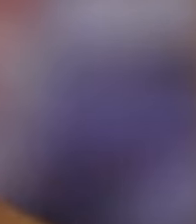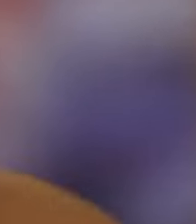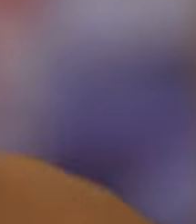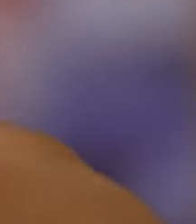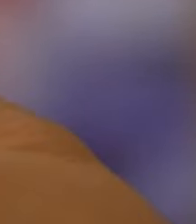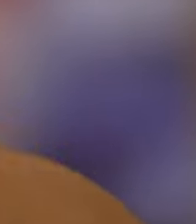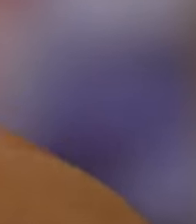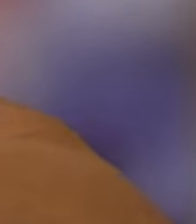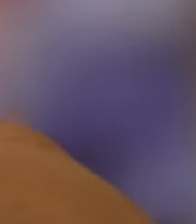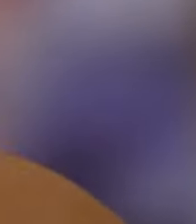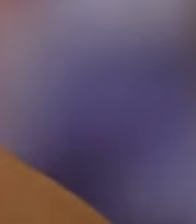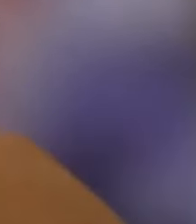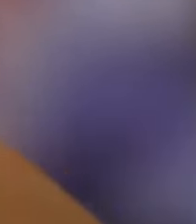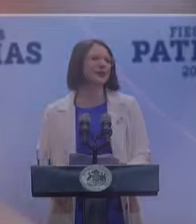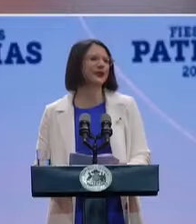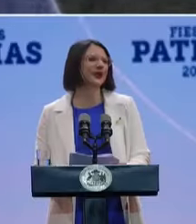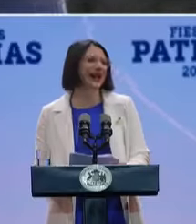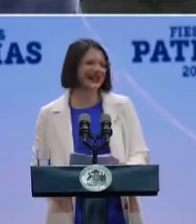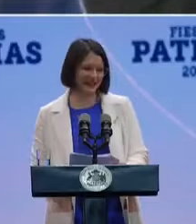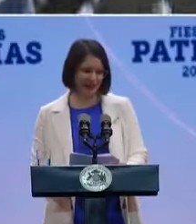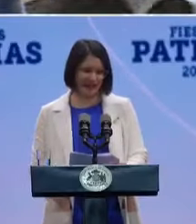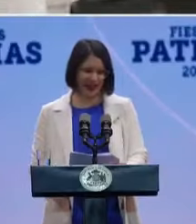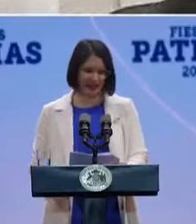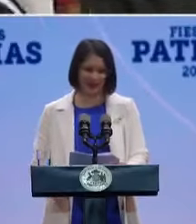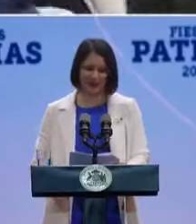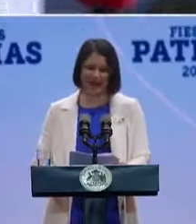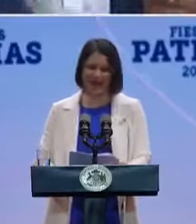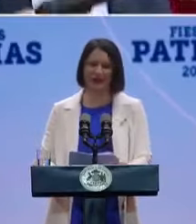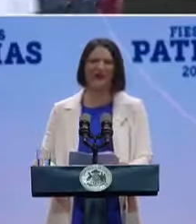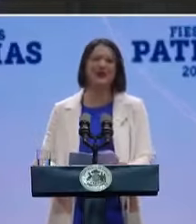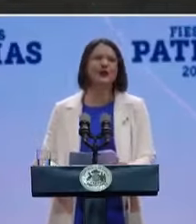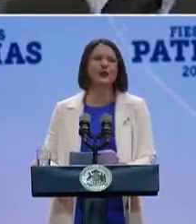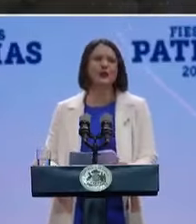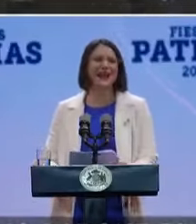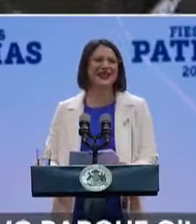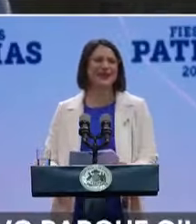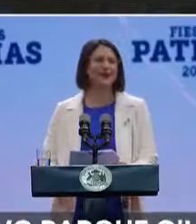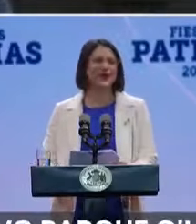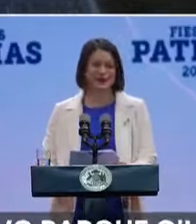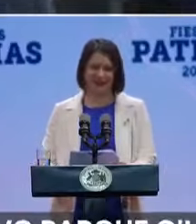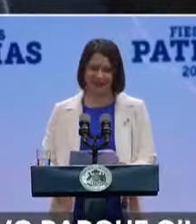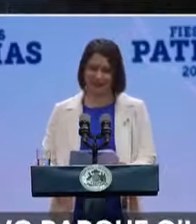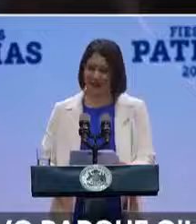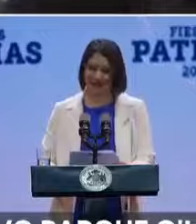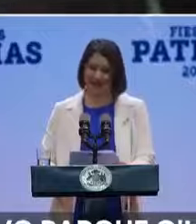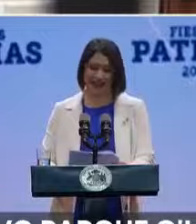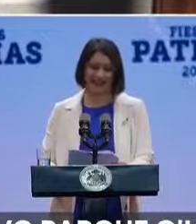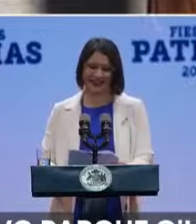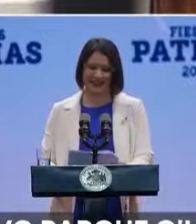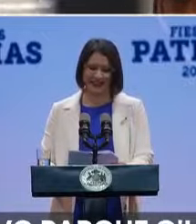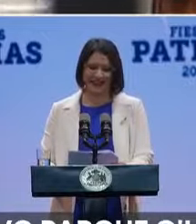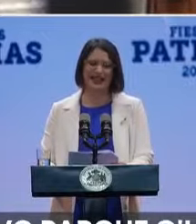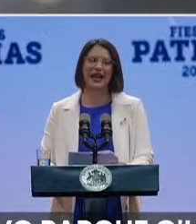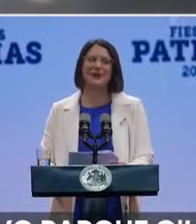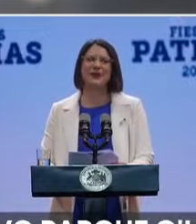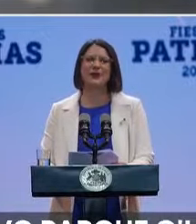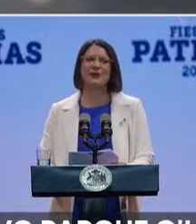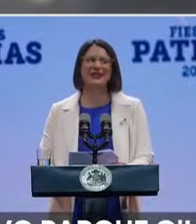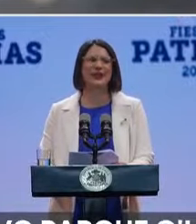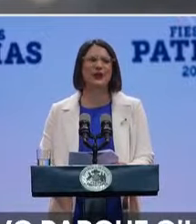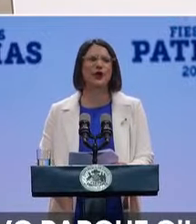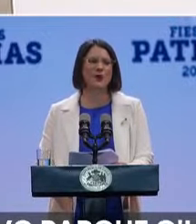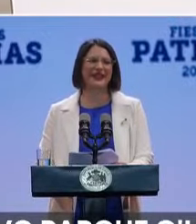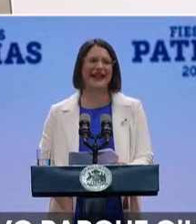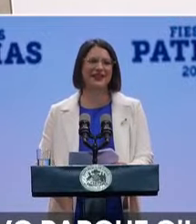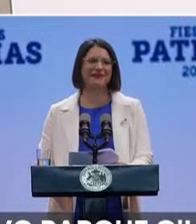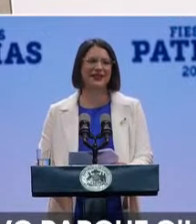la crisis en el máximo tribunal. Expectación total este lunes por la definición que se transformaría en un nuevo golpe para la suspendida ministra de la Corte,